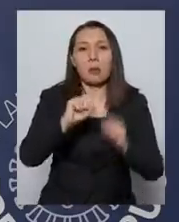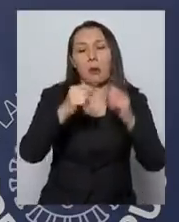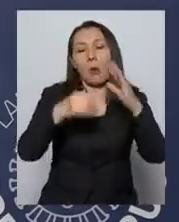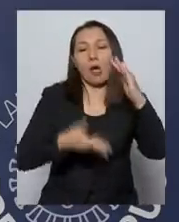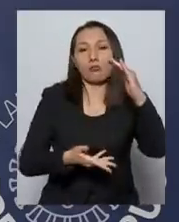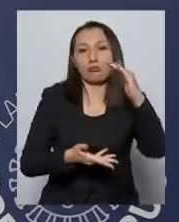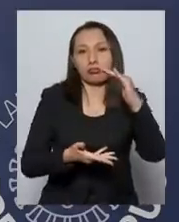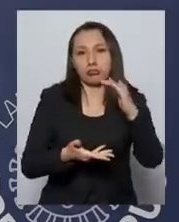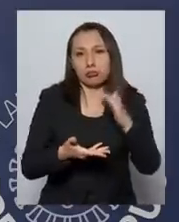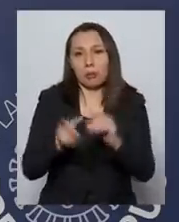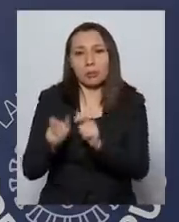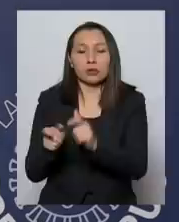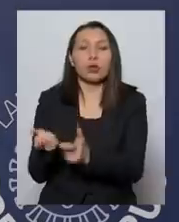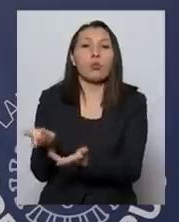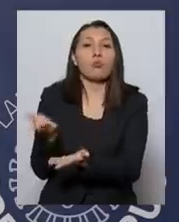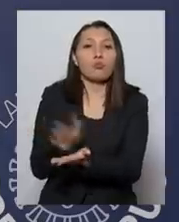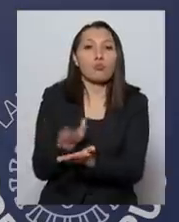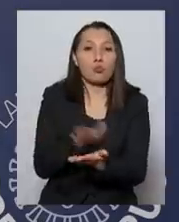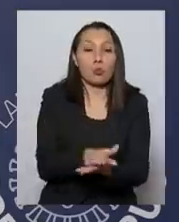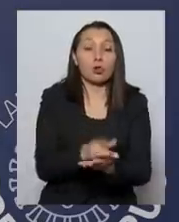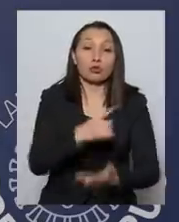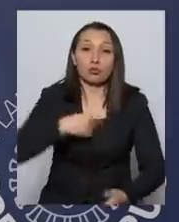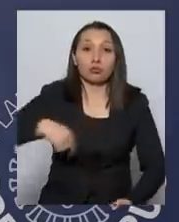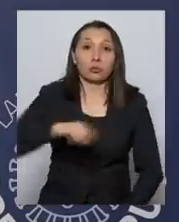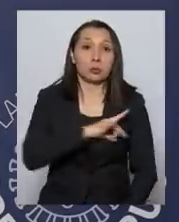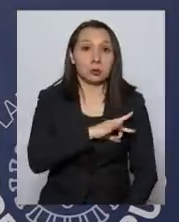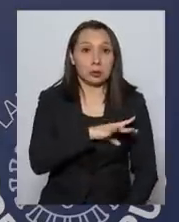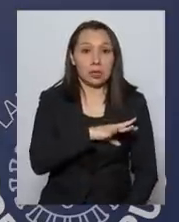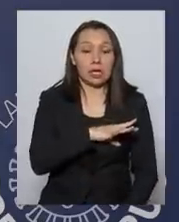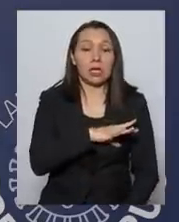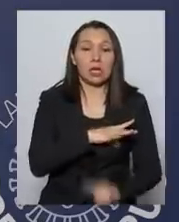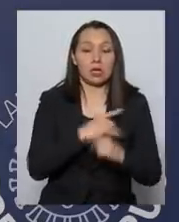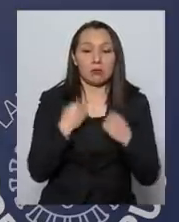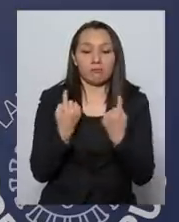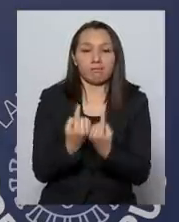al número de fallecidos. Nosotros